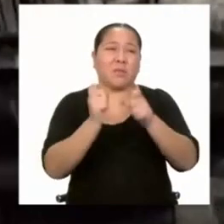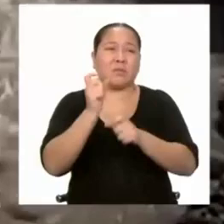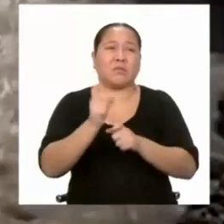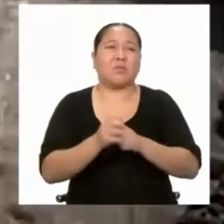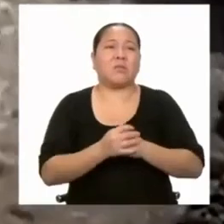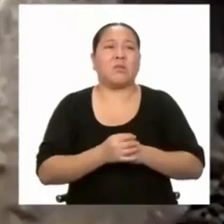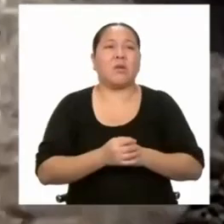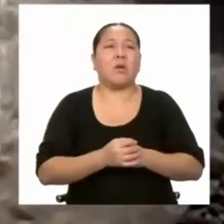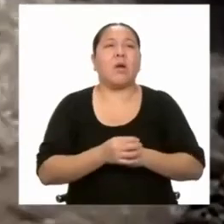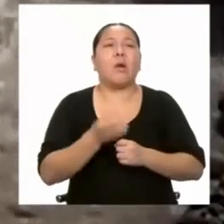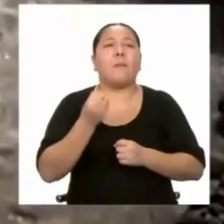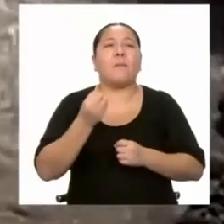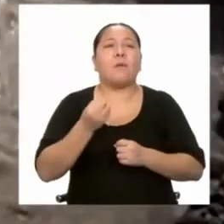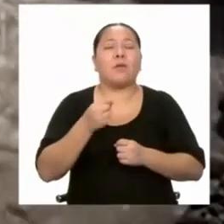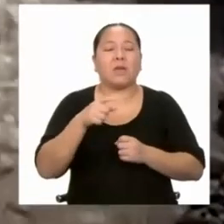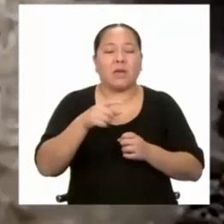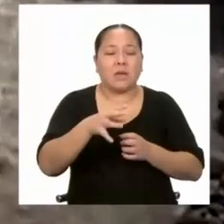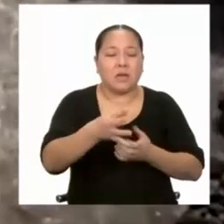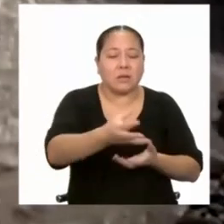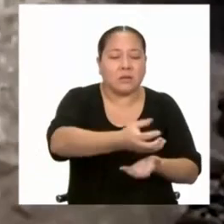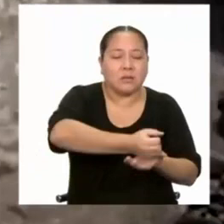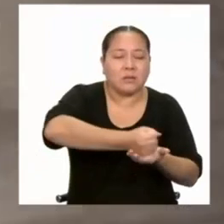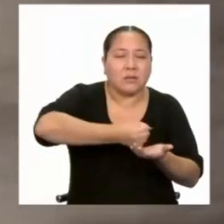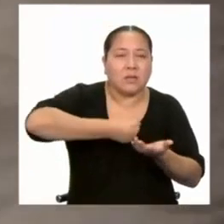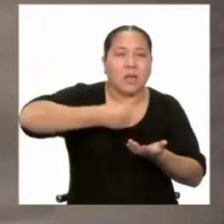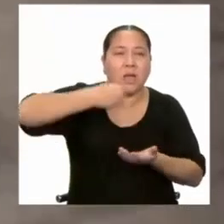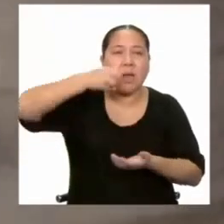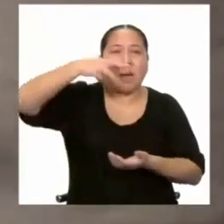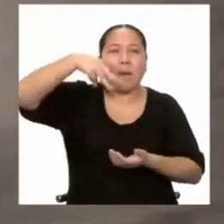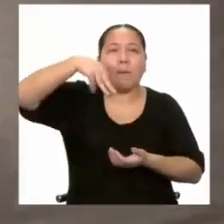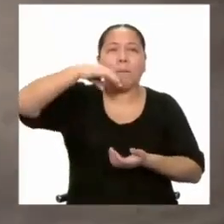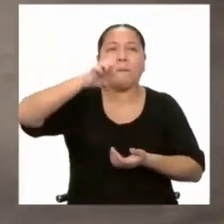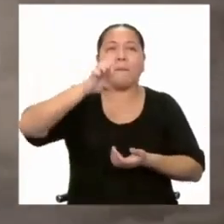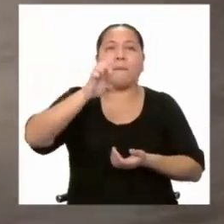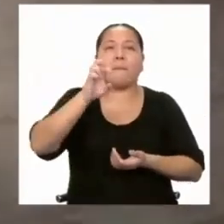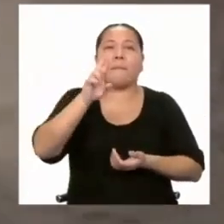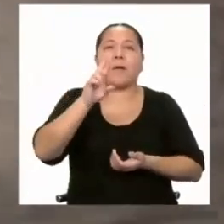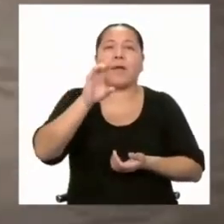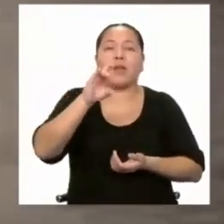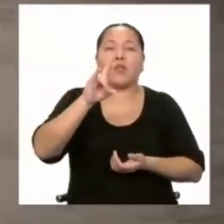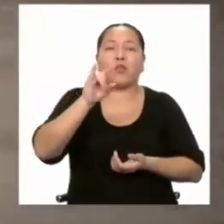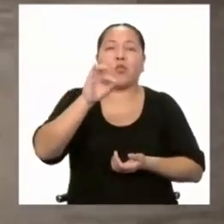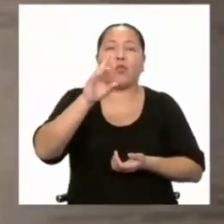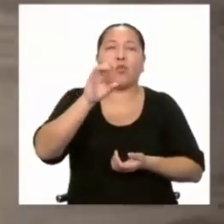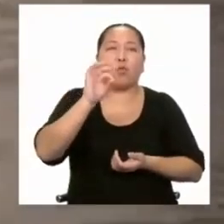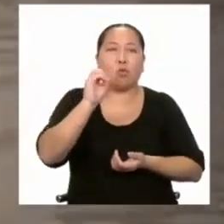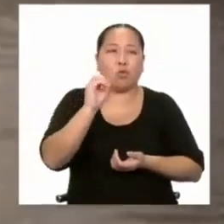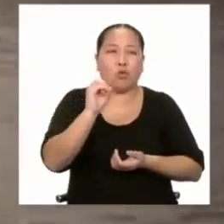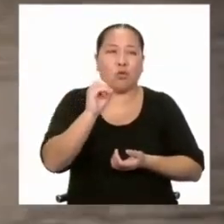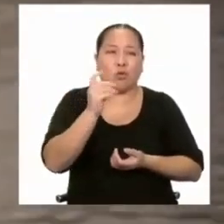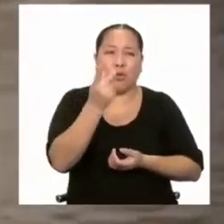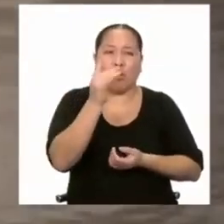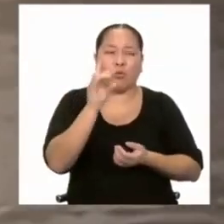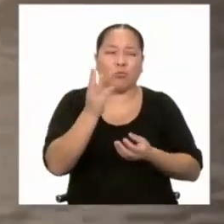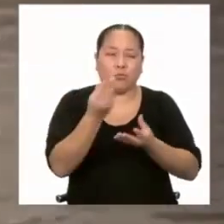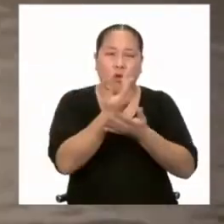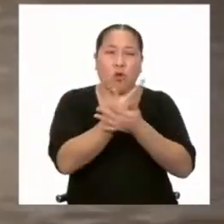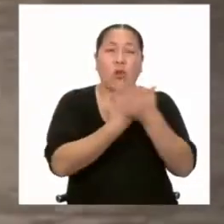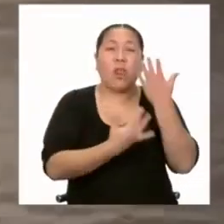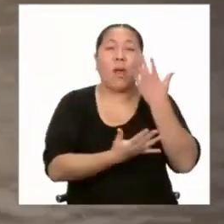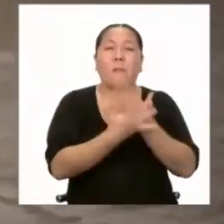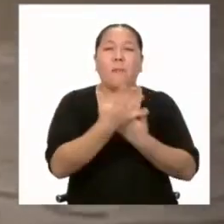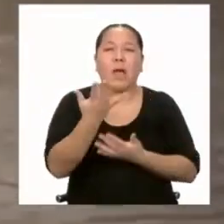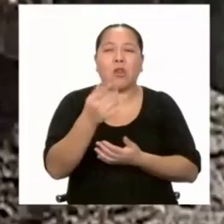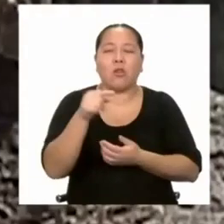el mercurio con la mano para hacer la amalgama. Entonces ya tenemos gente enferma de mercurio.